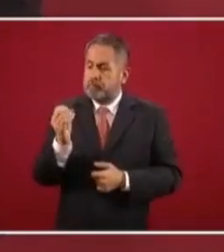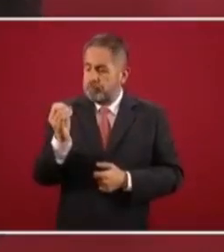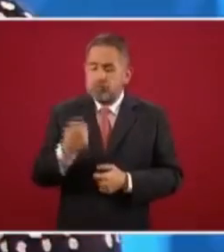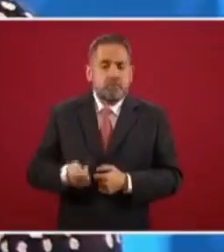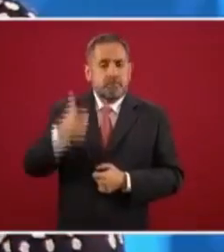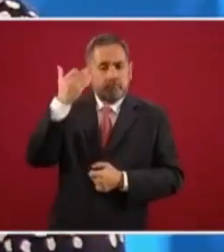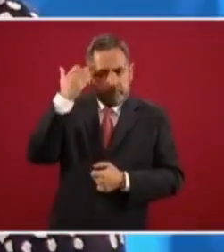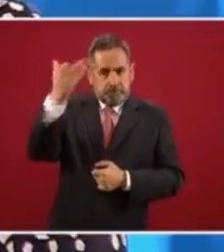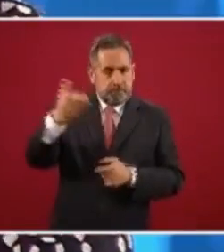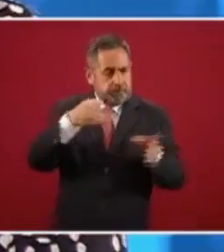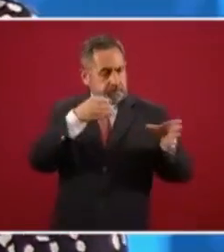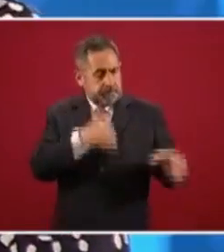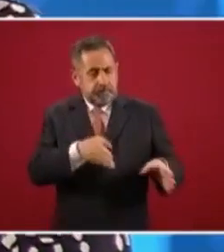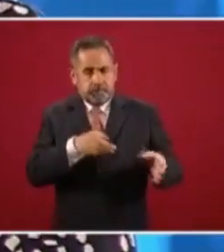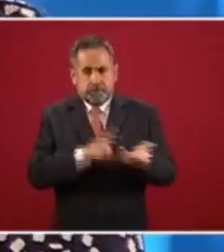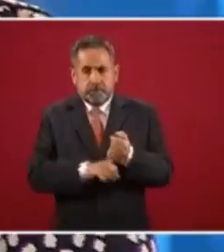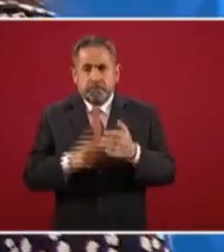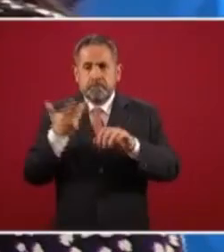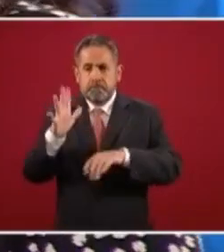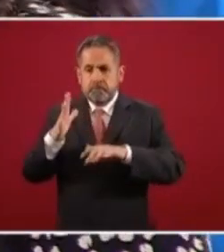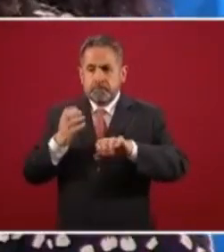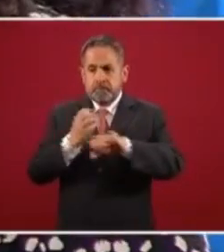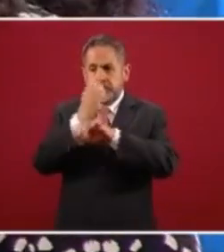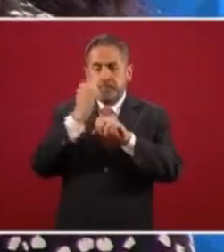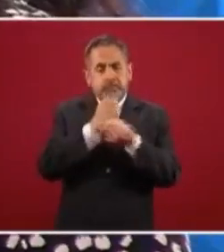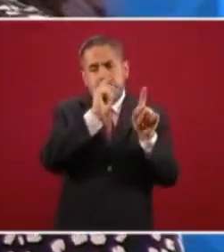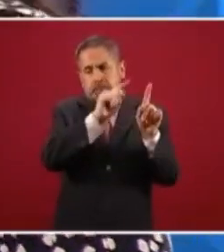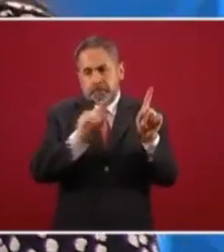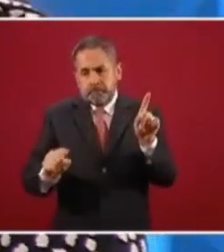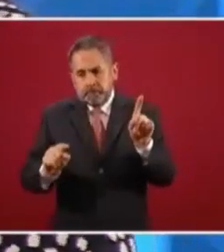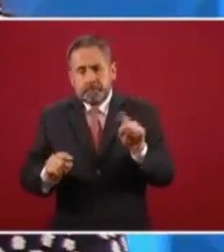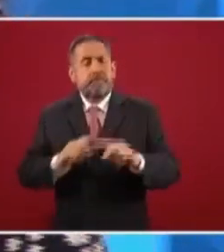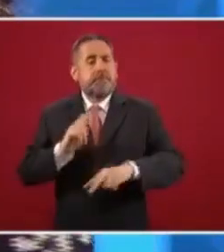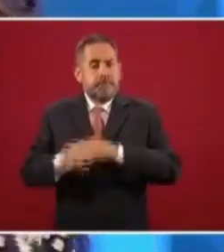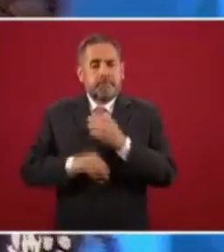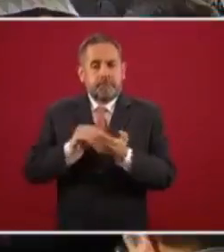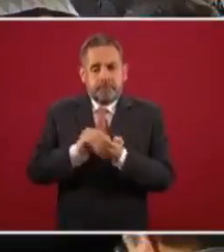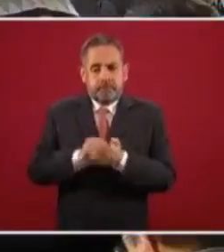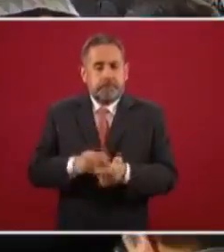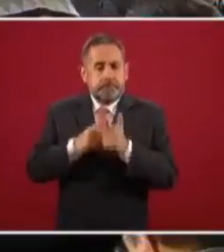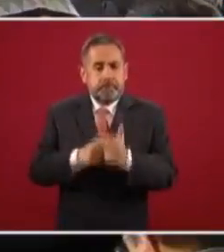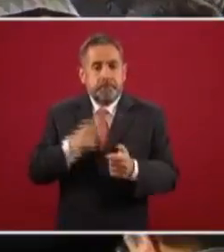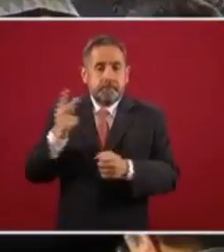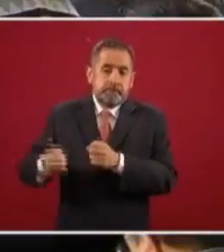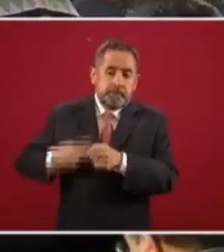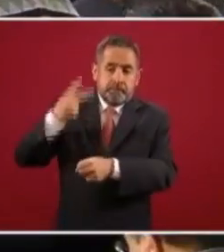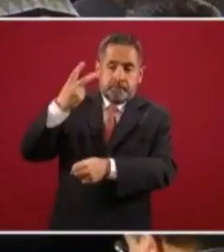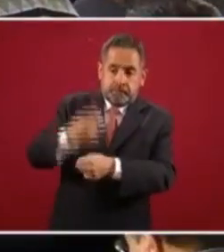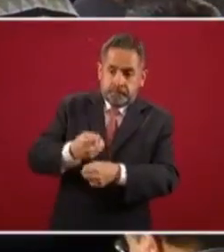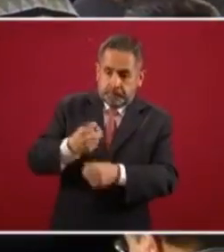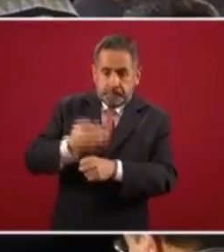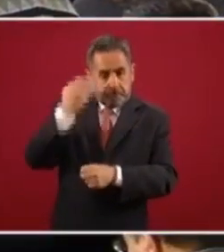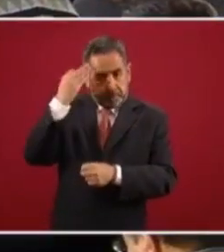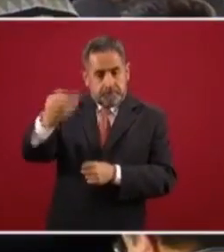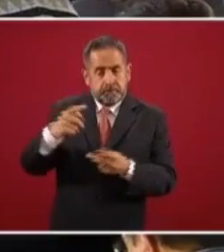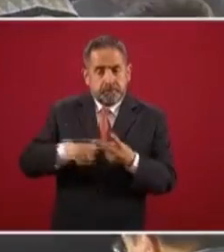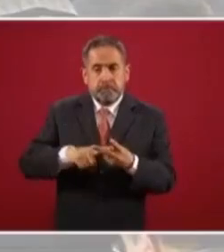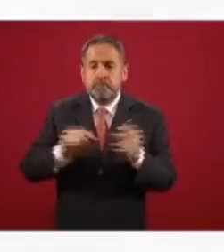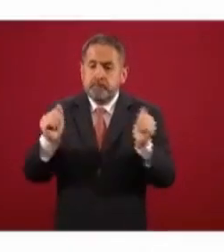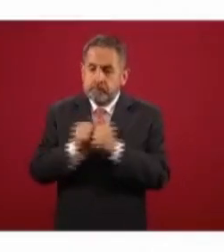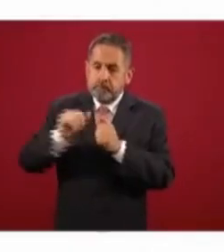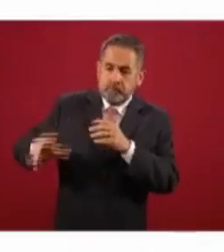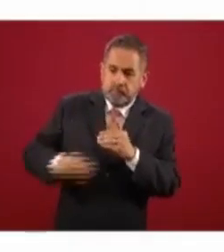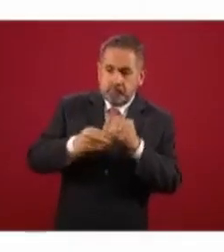primera etapa de implementación en 10 estados. Vamos a continuar con la segunda etapa de implementación en